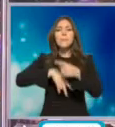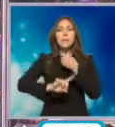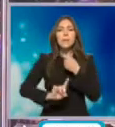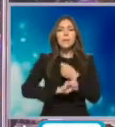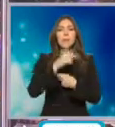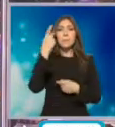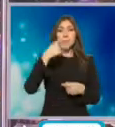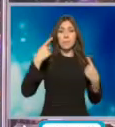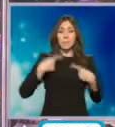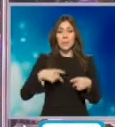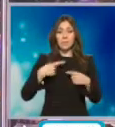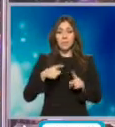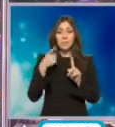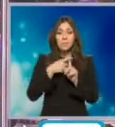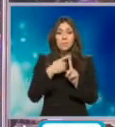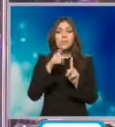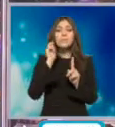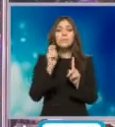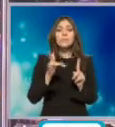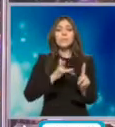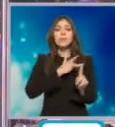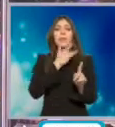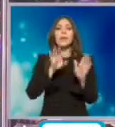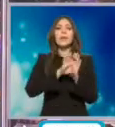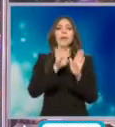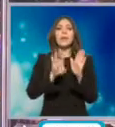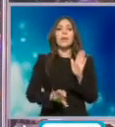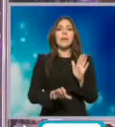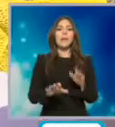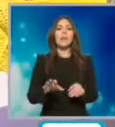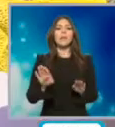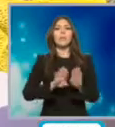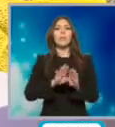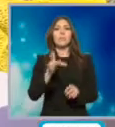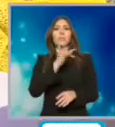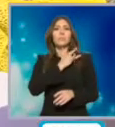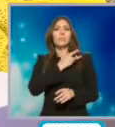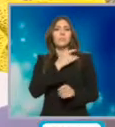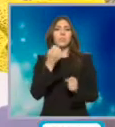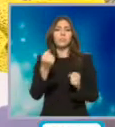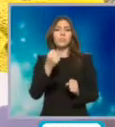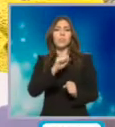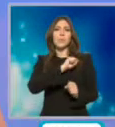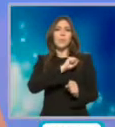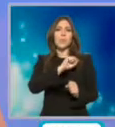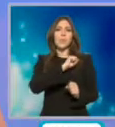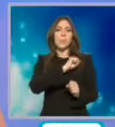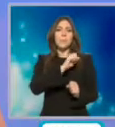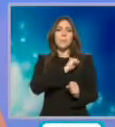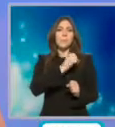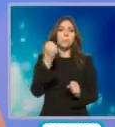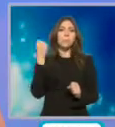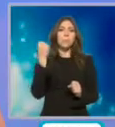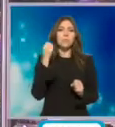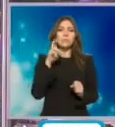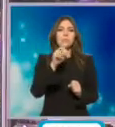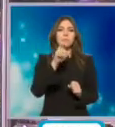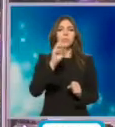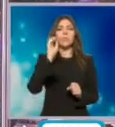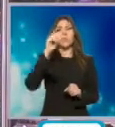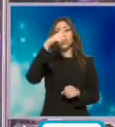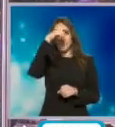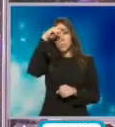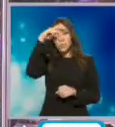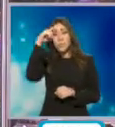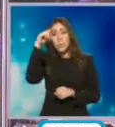la persona es realmente, o sea, bueno, puede haber, por ejemplo, palpitaciones, o sea, que se incremente la frecuencia cardíaca,